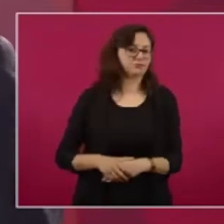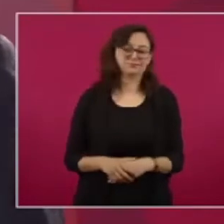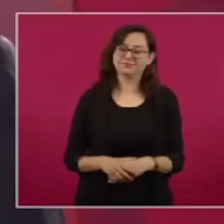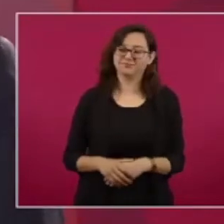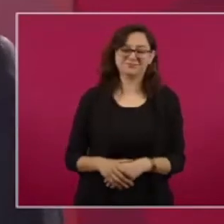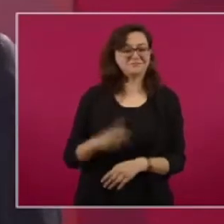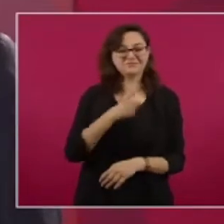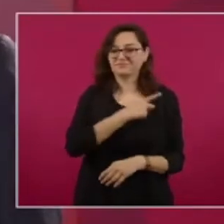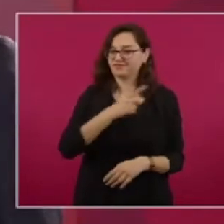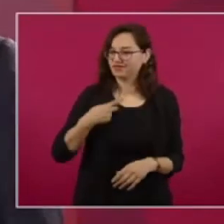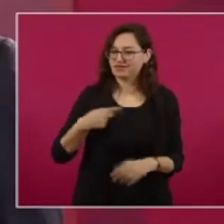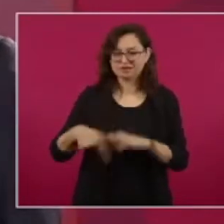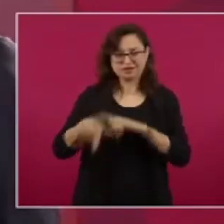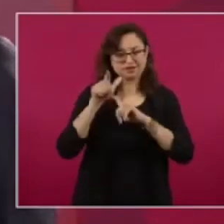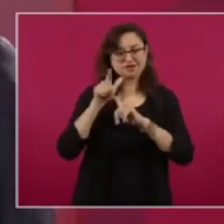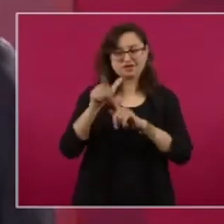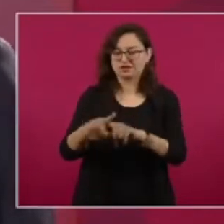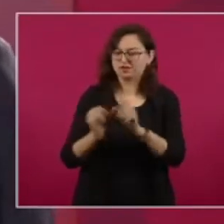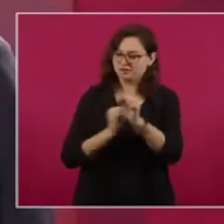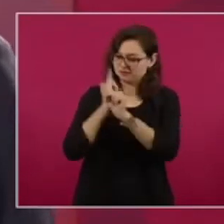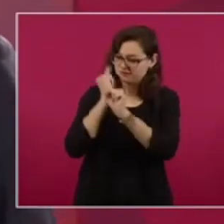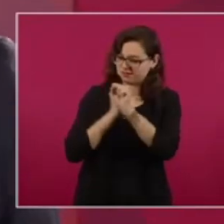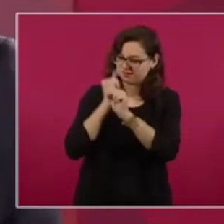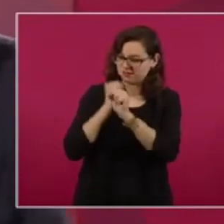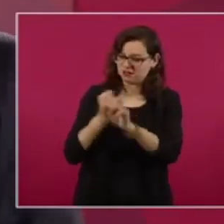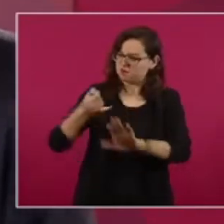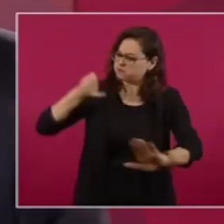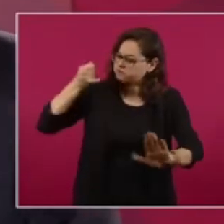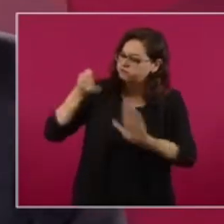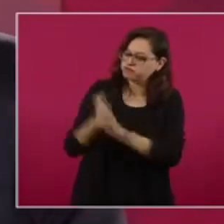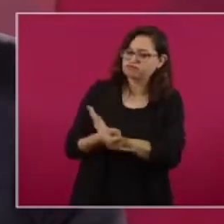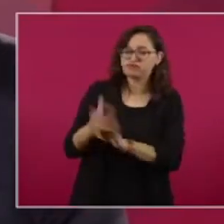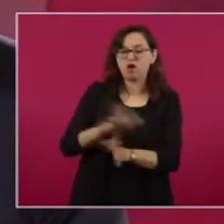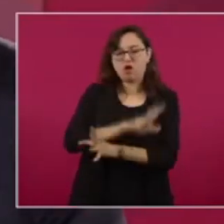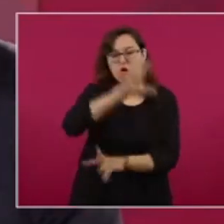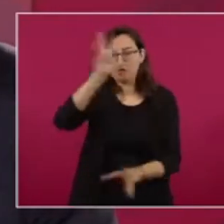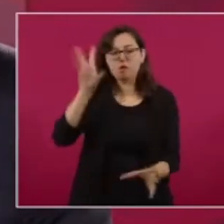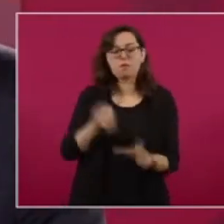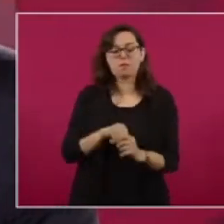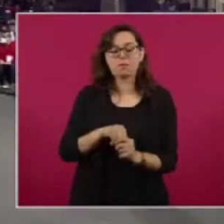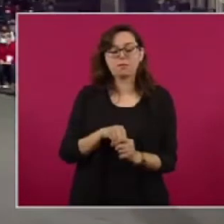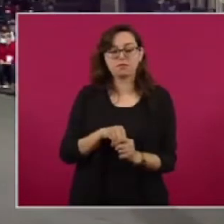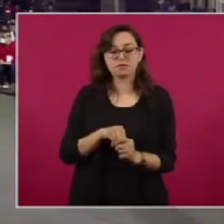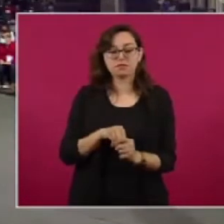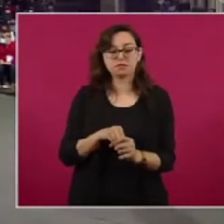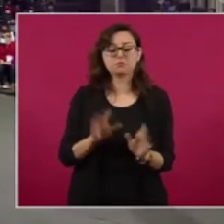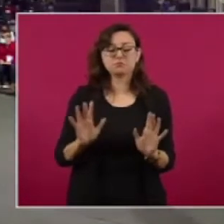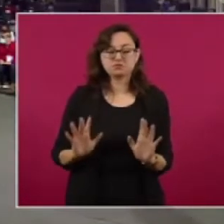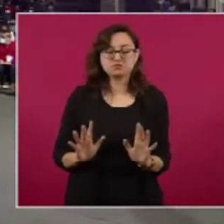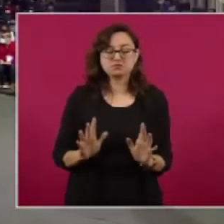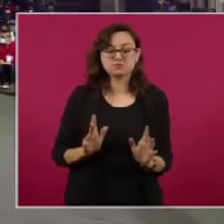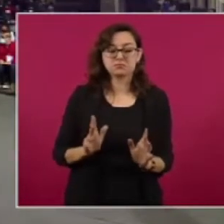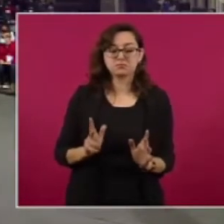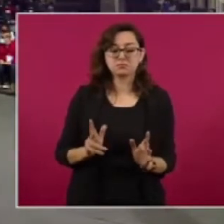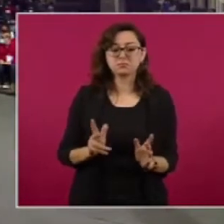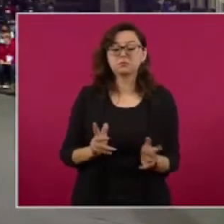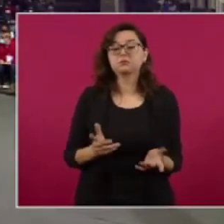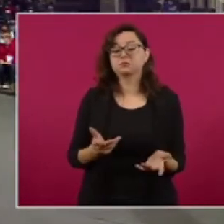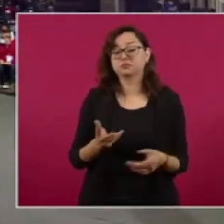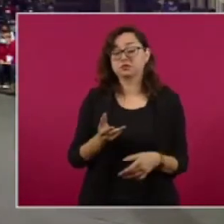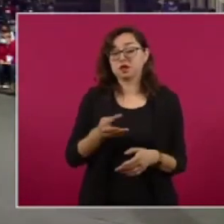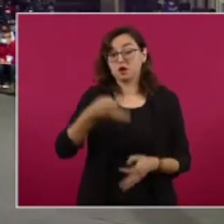conocer todo. Y una vez que no se afecte el proceso, el llamado